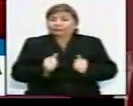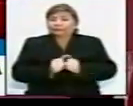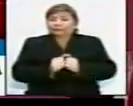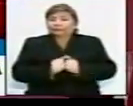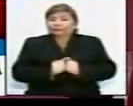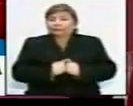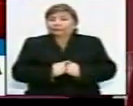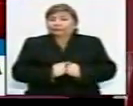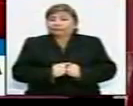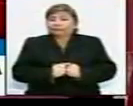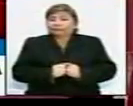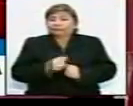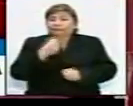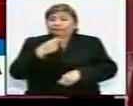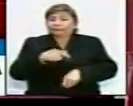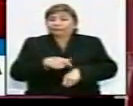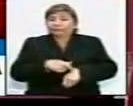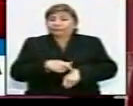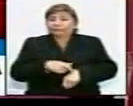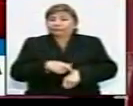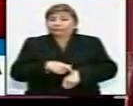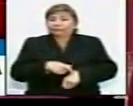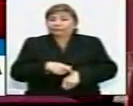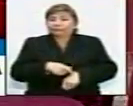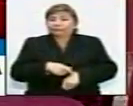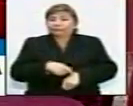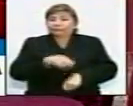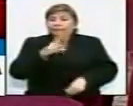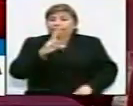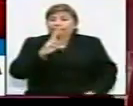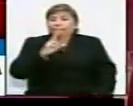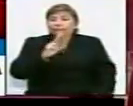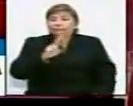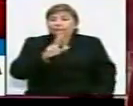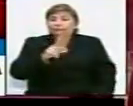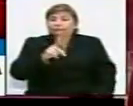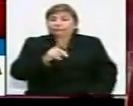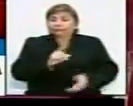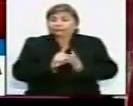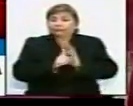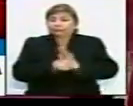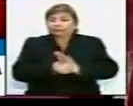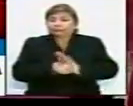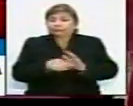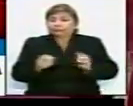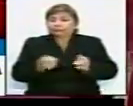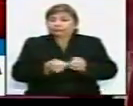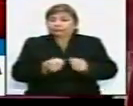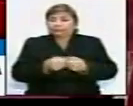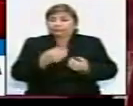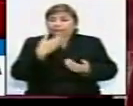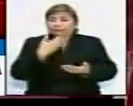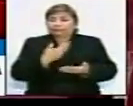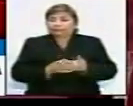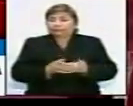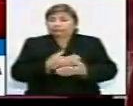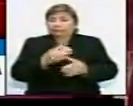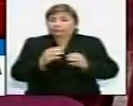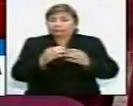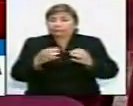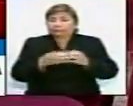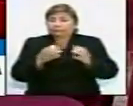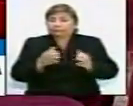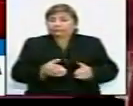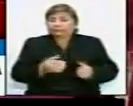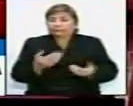acompañan. Siendo las 14:21 de la tarde, se levanta la sesión. Muchísimas gracias a los